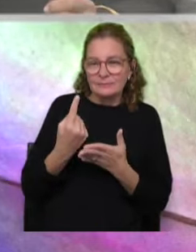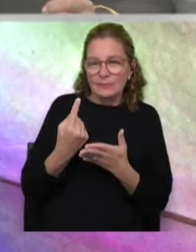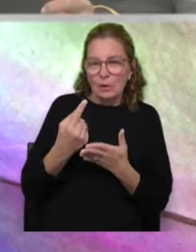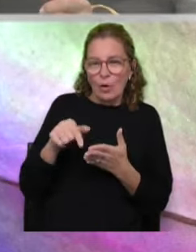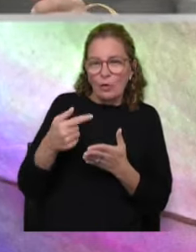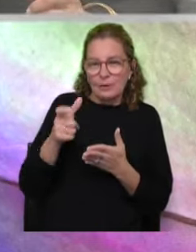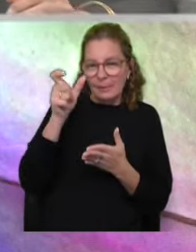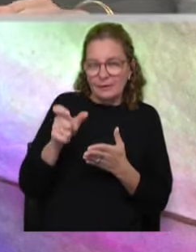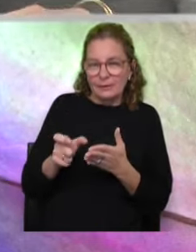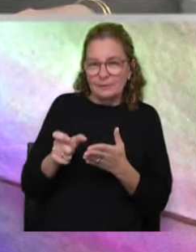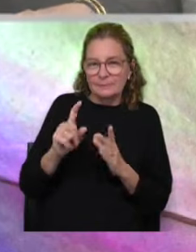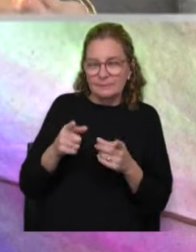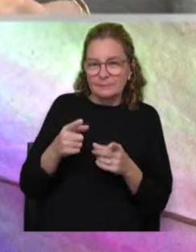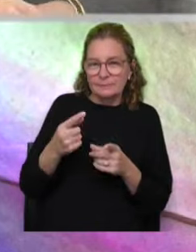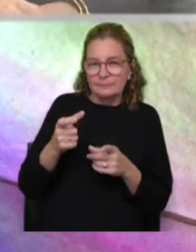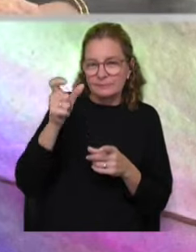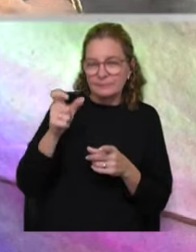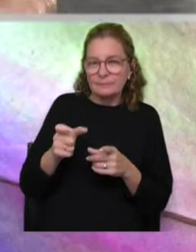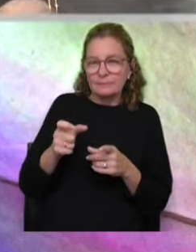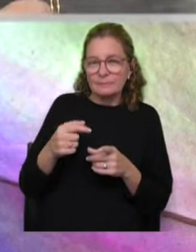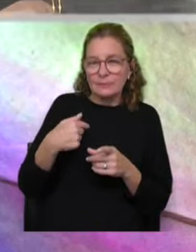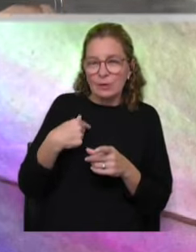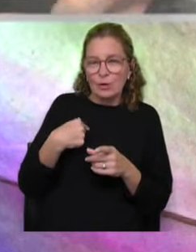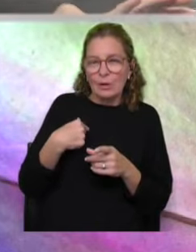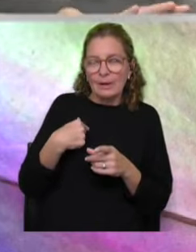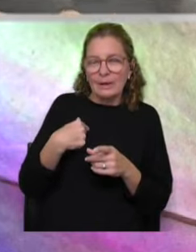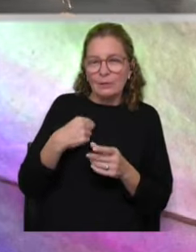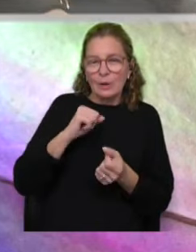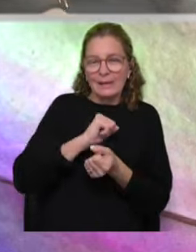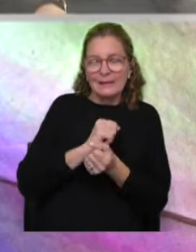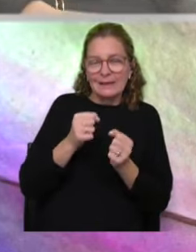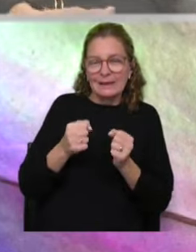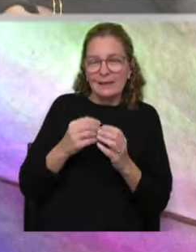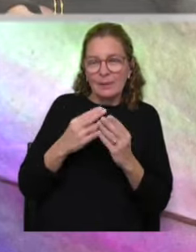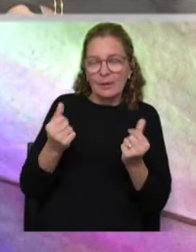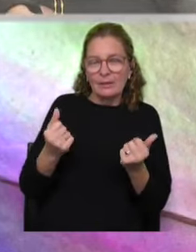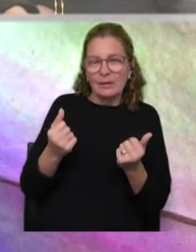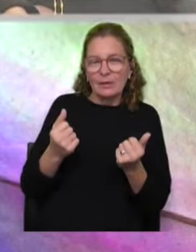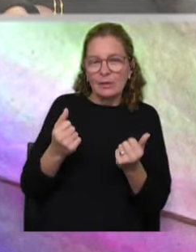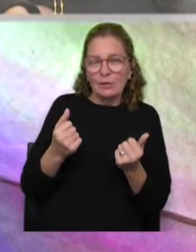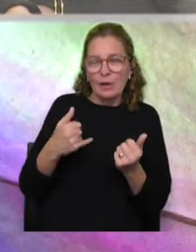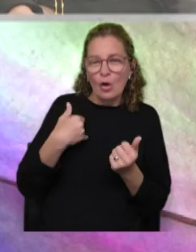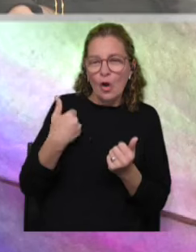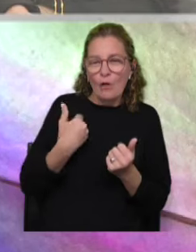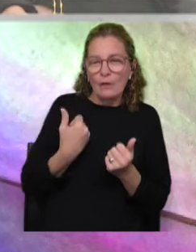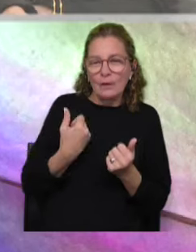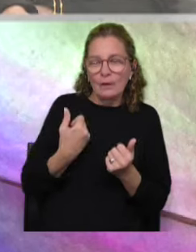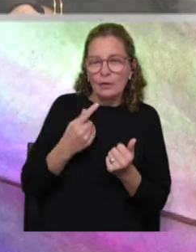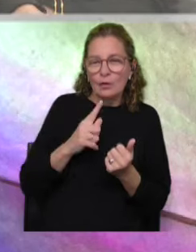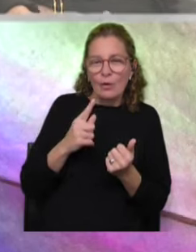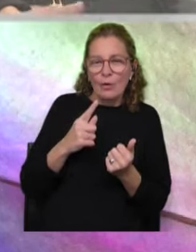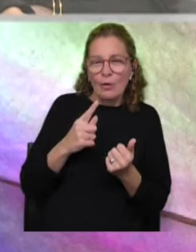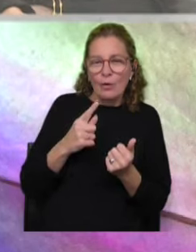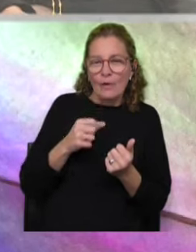externa, que es un personaje que interpreto yo, que es una detenida desaparecida que desapareció joven y no descansó